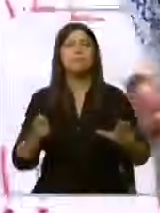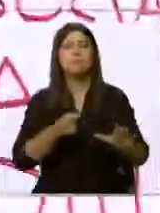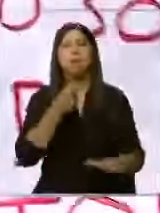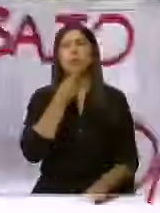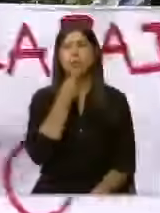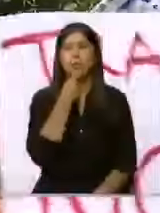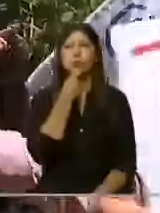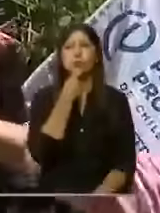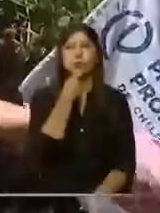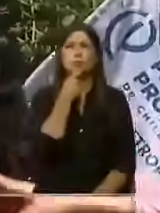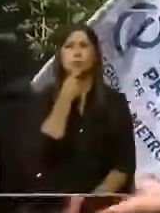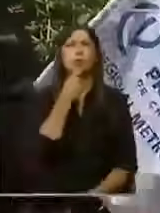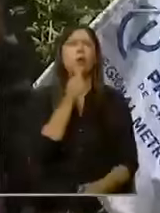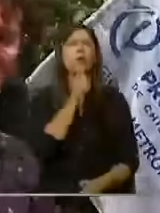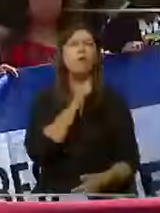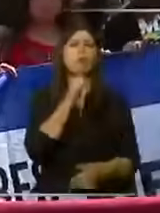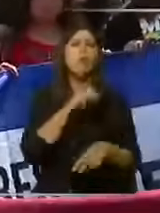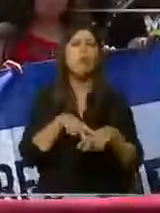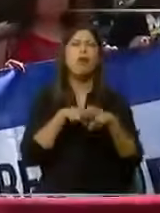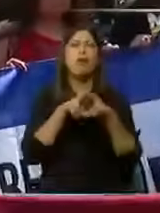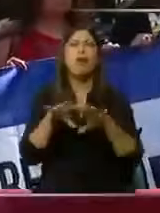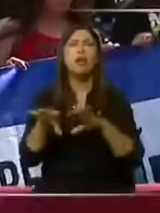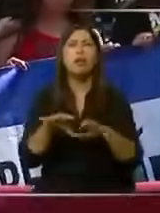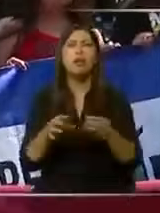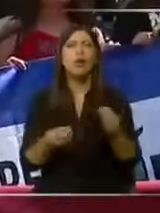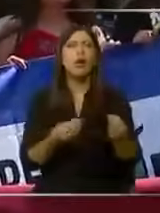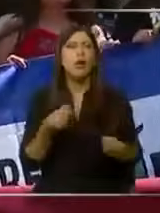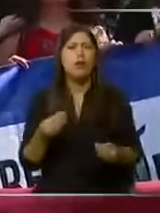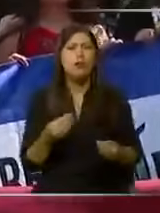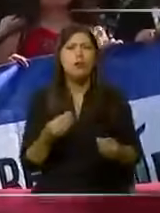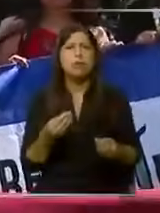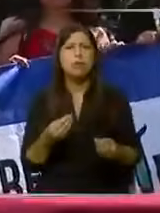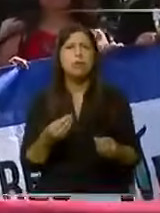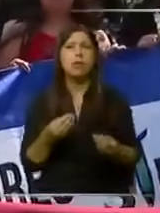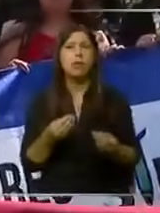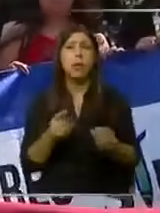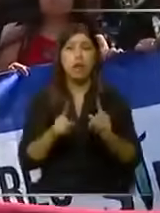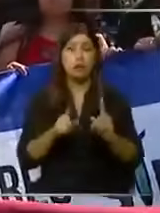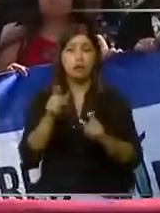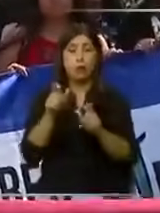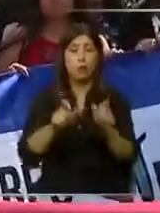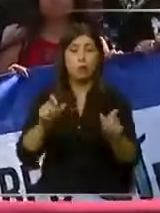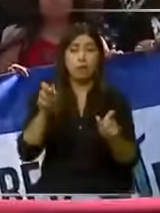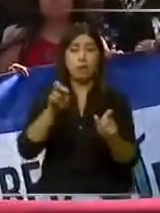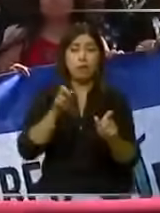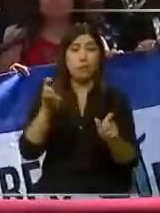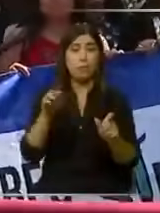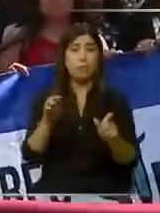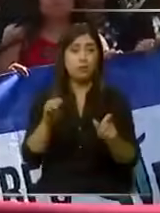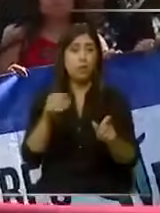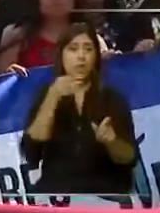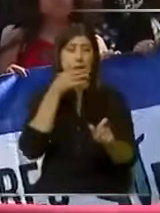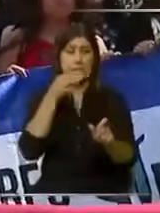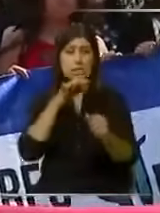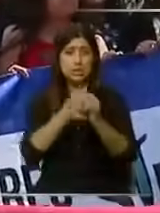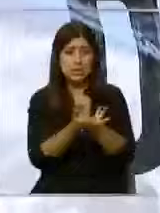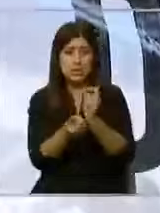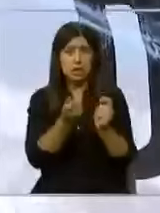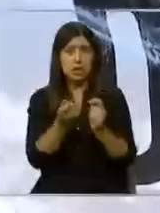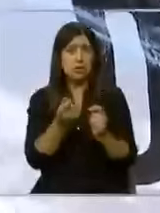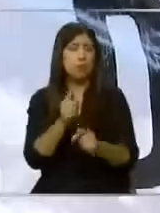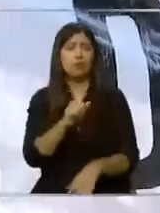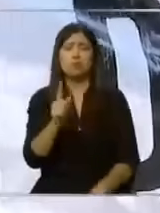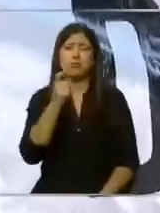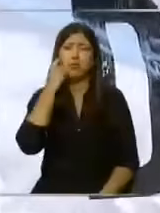Faltan recursos. ¿Qué tan crítico es el panorama y a qué se debe? Algunos apoderados aseguran que no se trata de problemas económicos, sino más